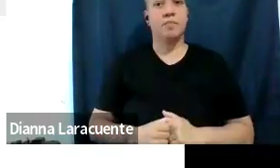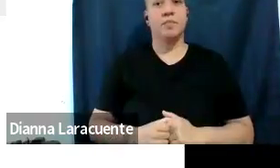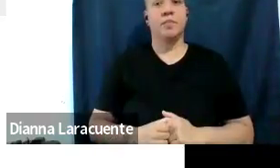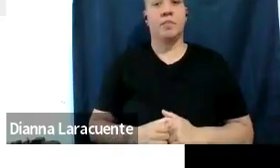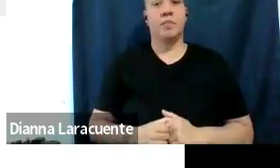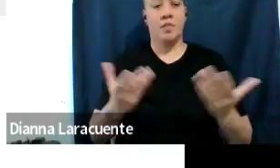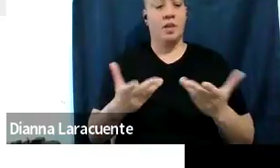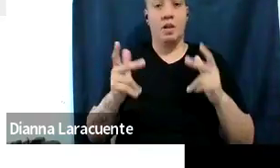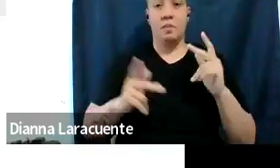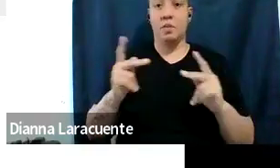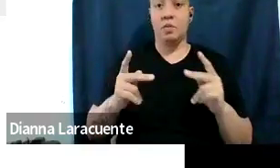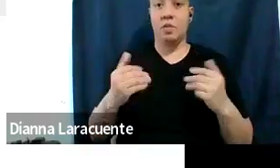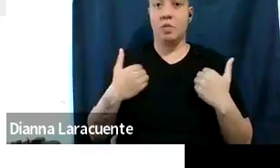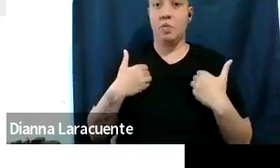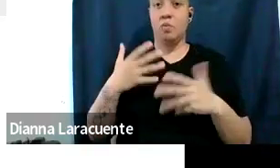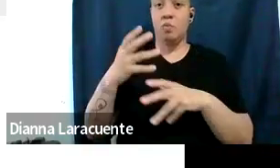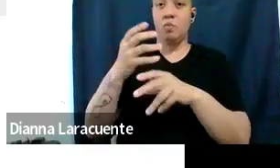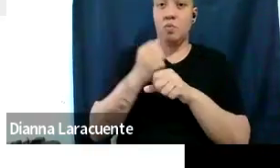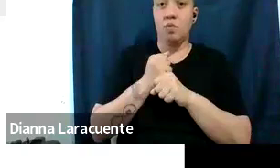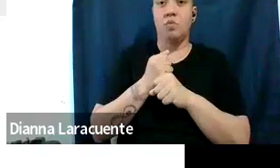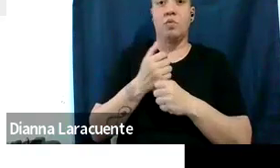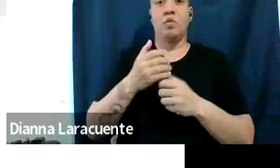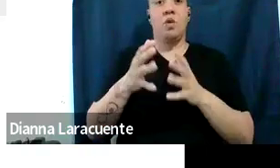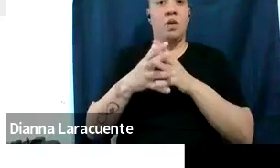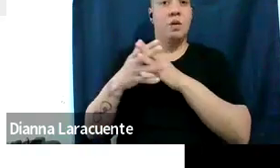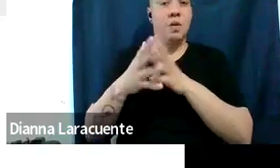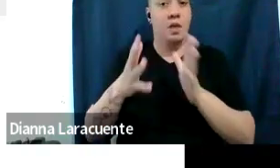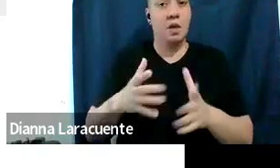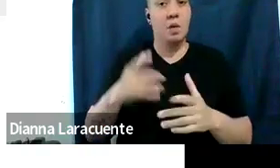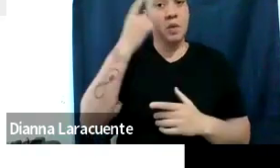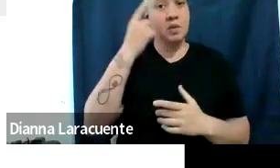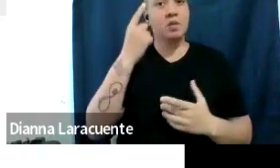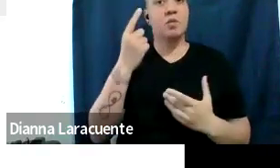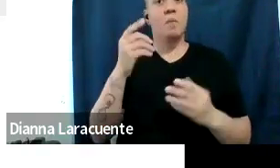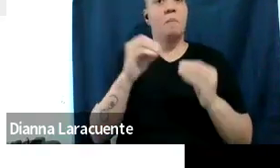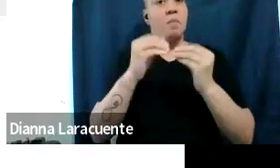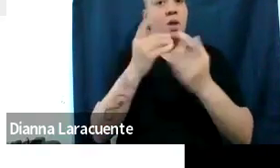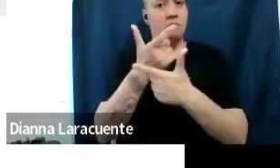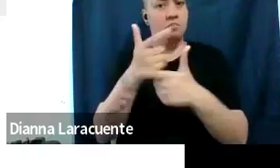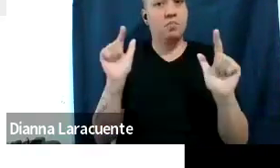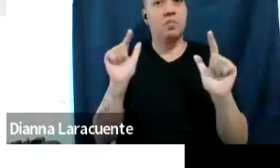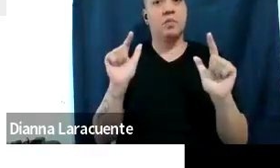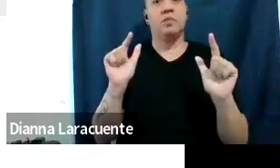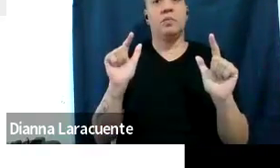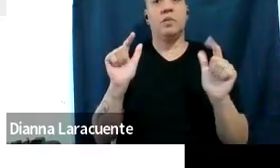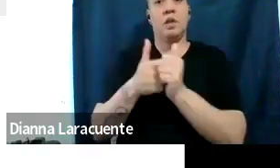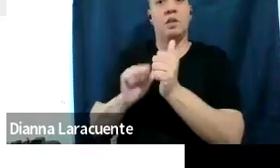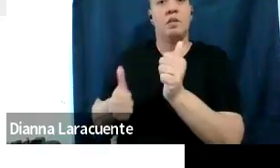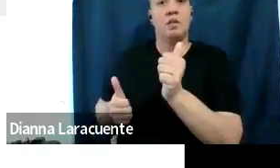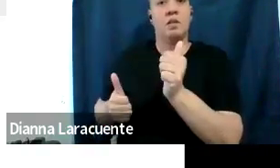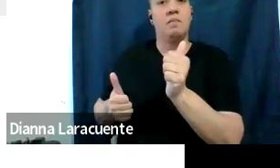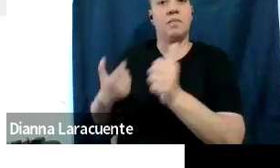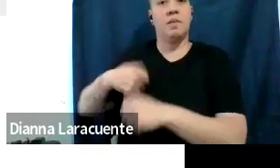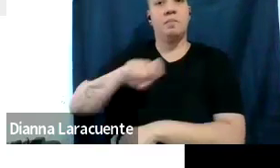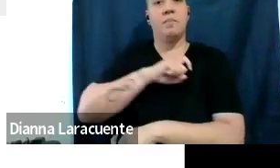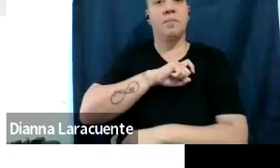gente recibió muchos a los americanos pensando que le iba a dar más libertades que la retrógrada de España.